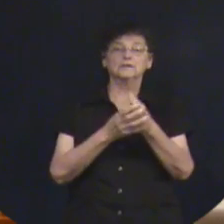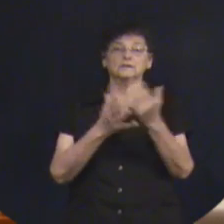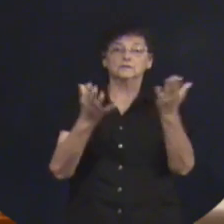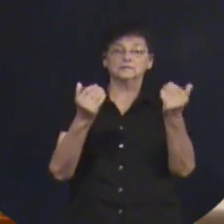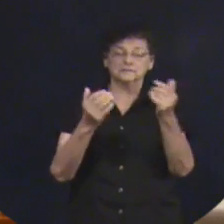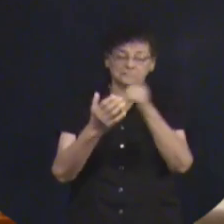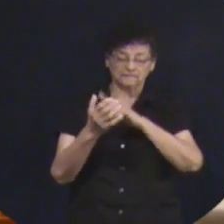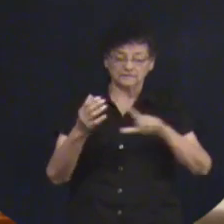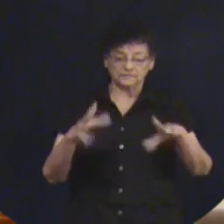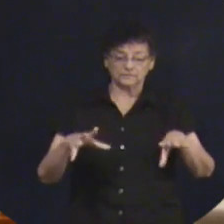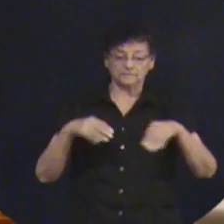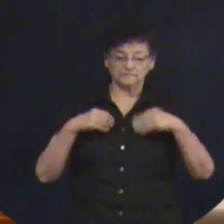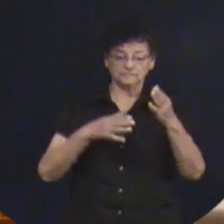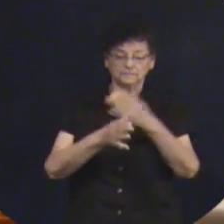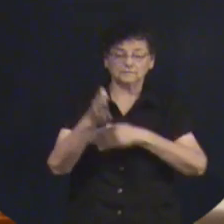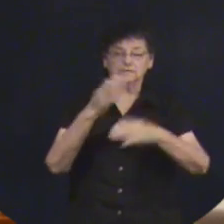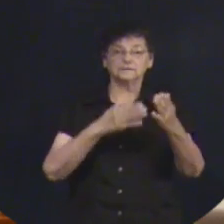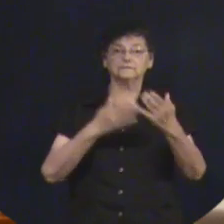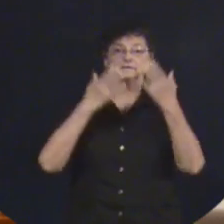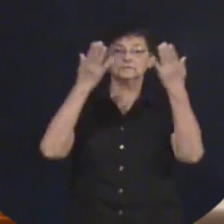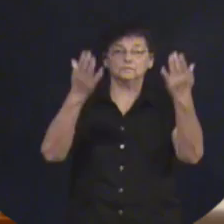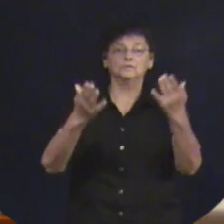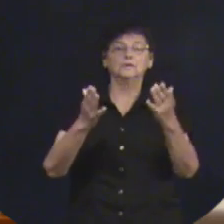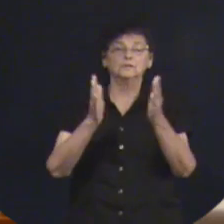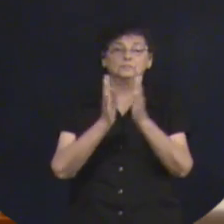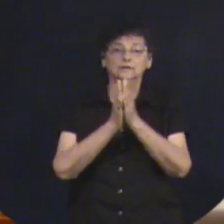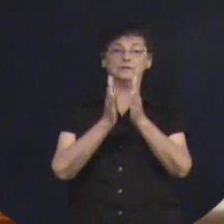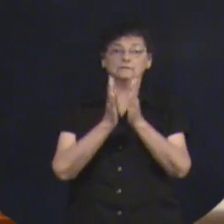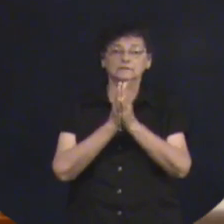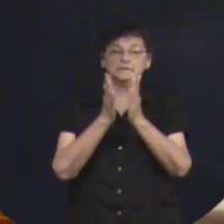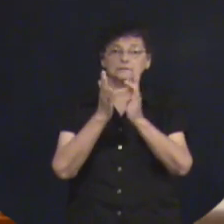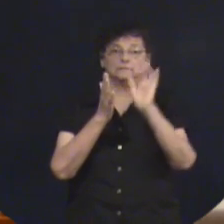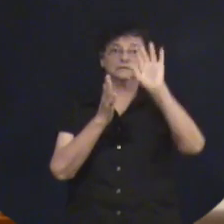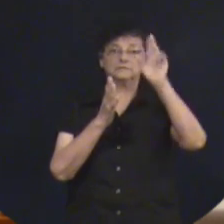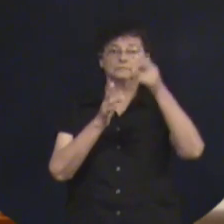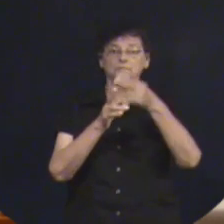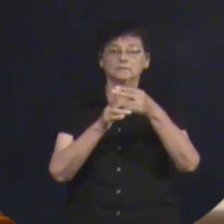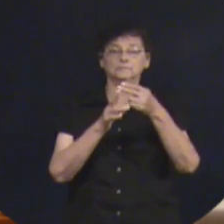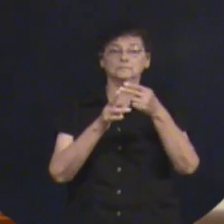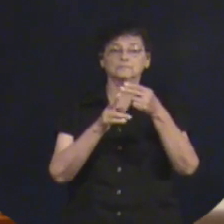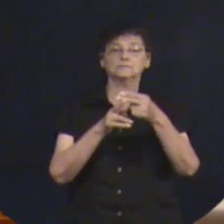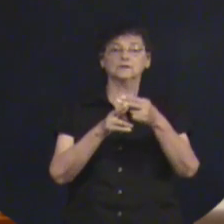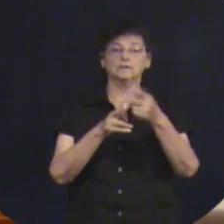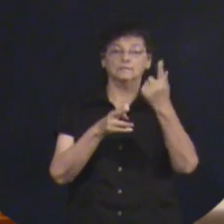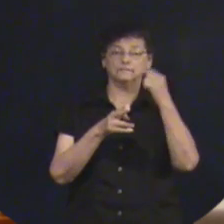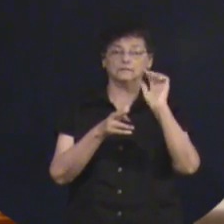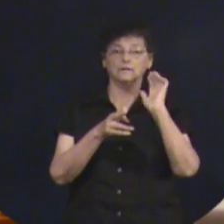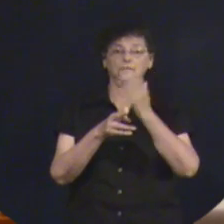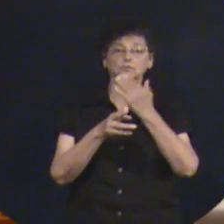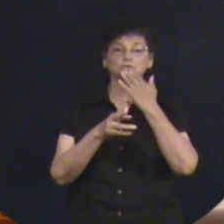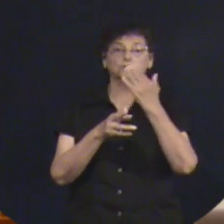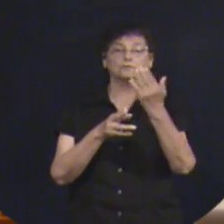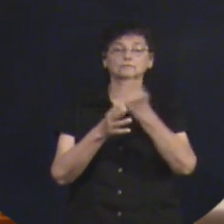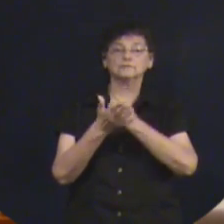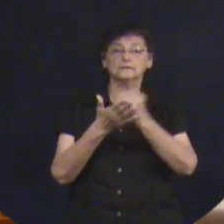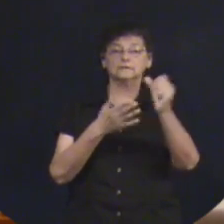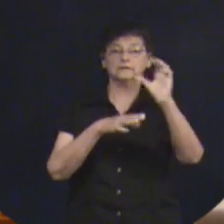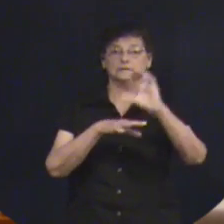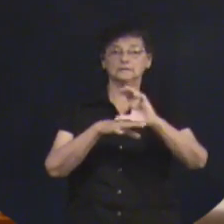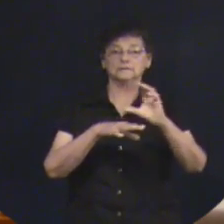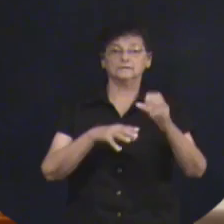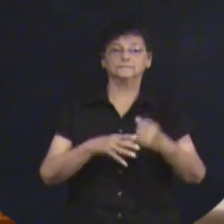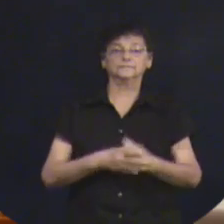El Señor reciba de tus manos este sacrificio para la alabanza y gloria de su nombre, para nuestro bien y de toda su